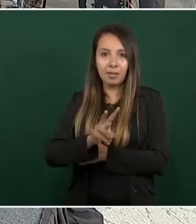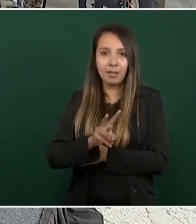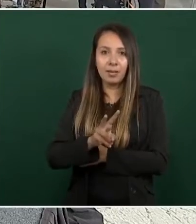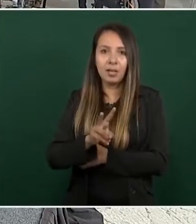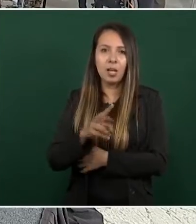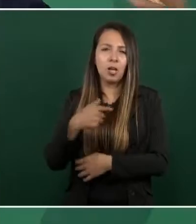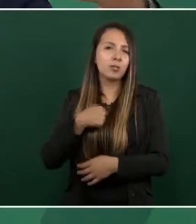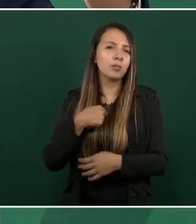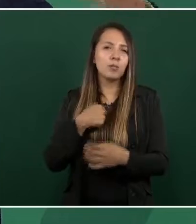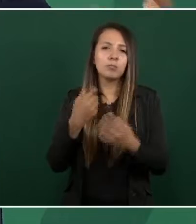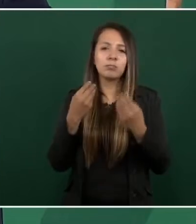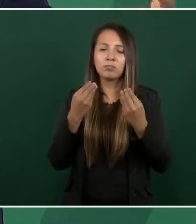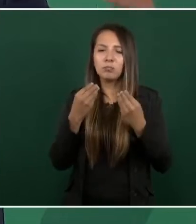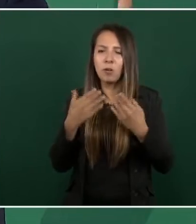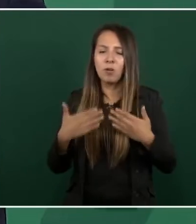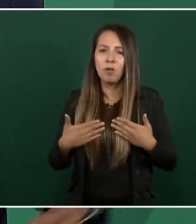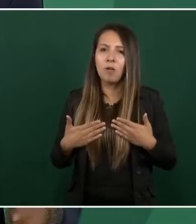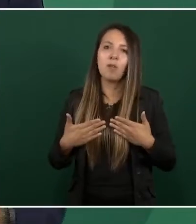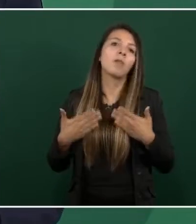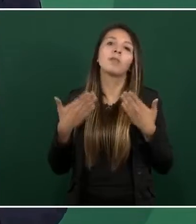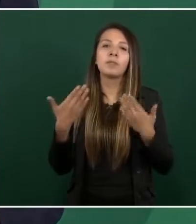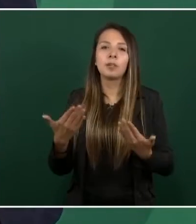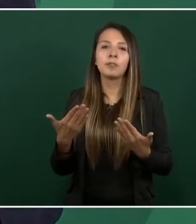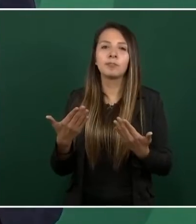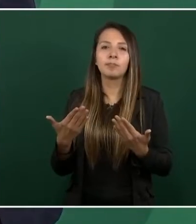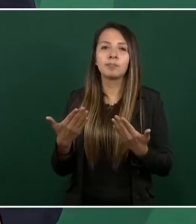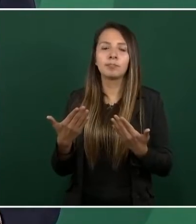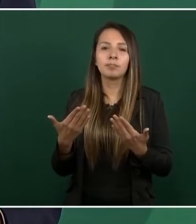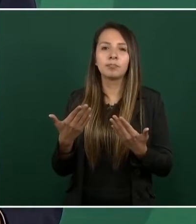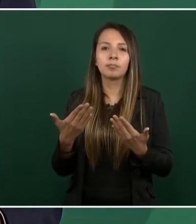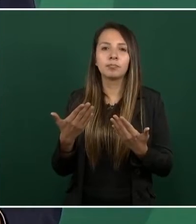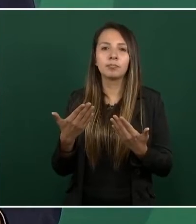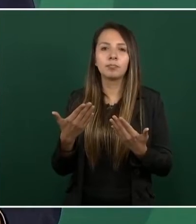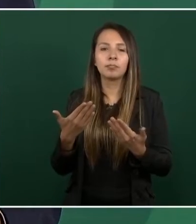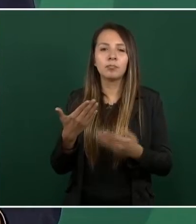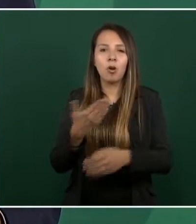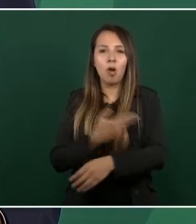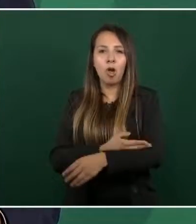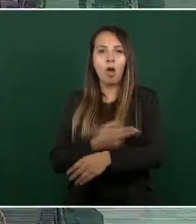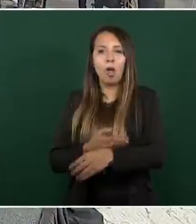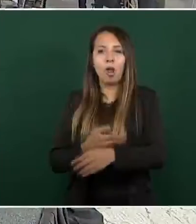yo confío mucho en la sensatez de todos.